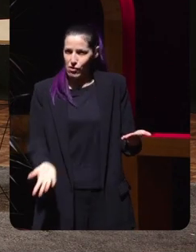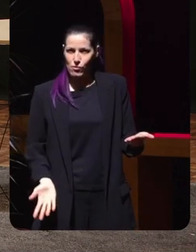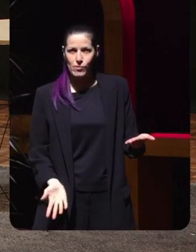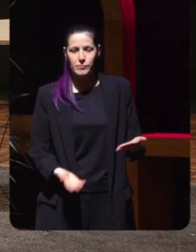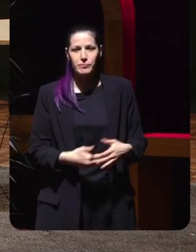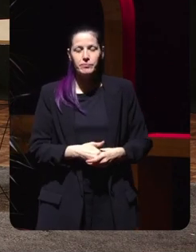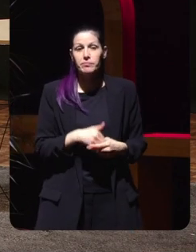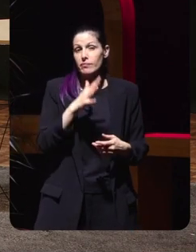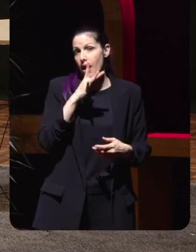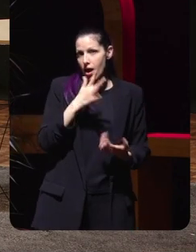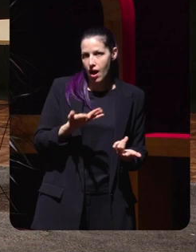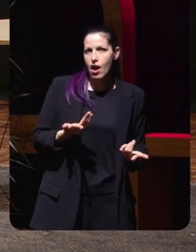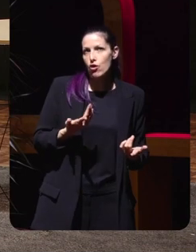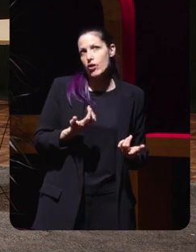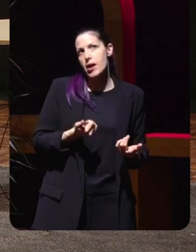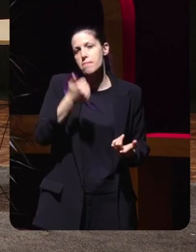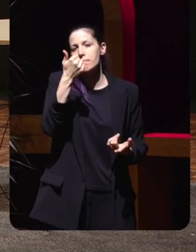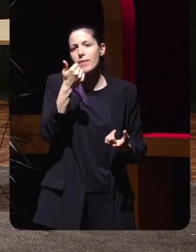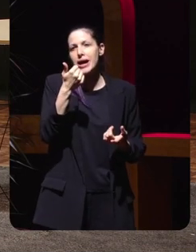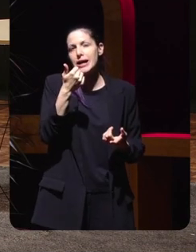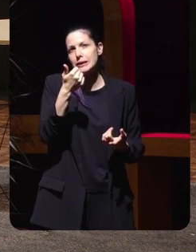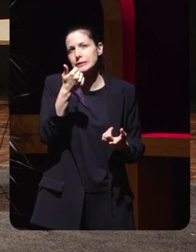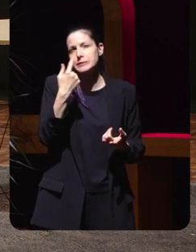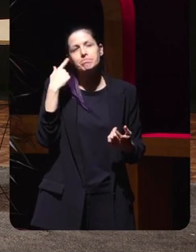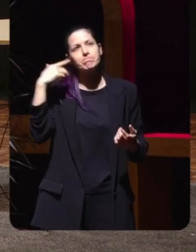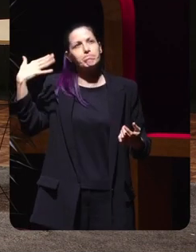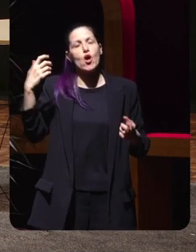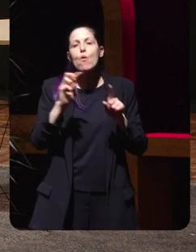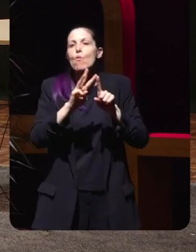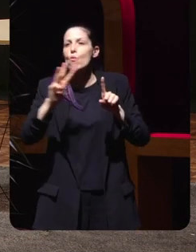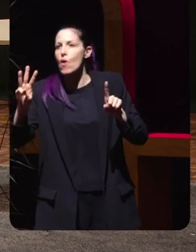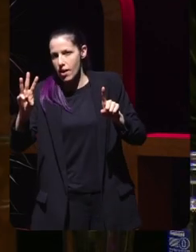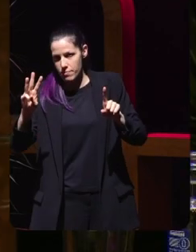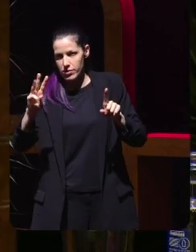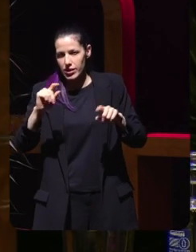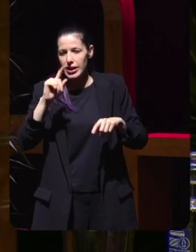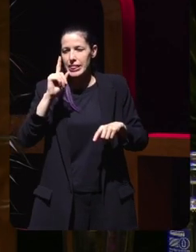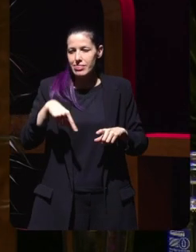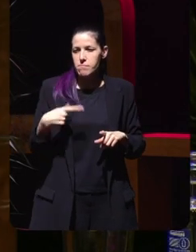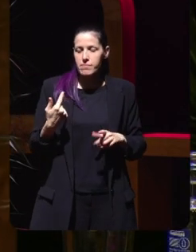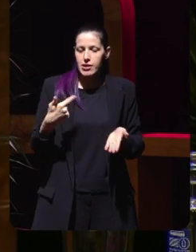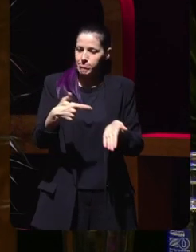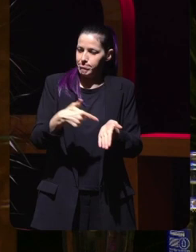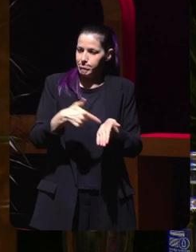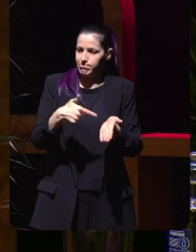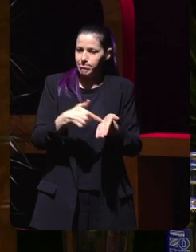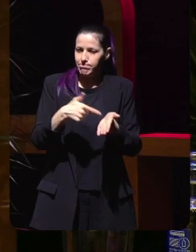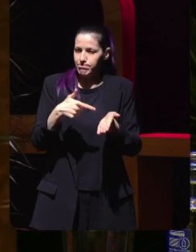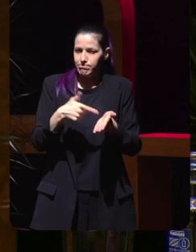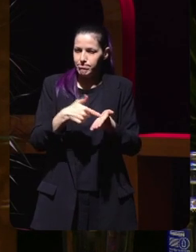apostando muchísimo más por los formato web no también tengo claro existencia de nutria web Pero instantáneo además